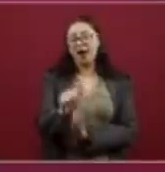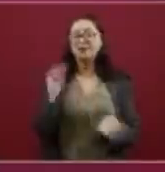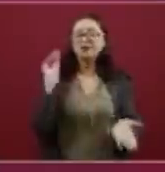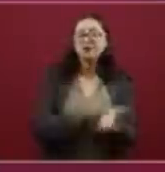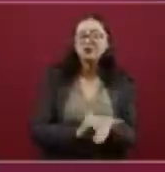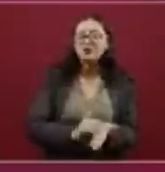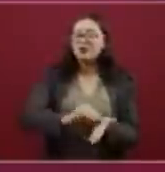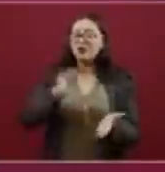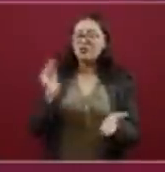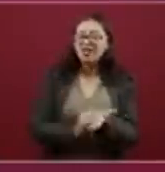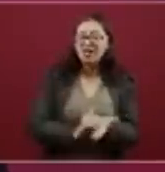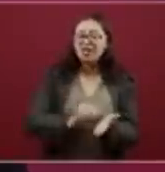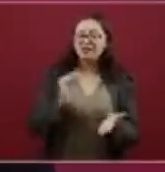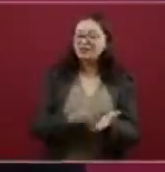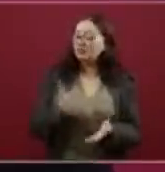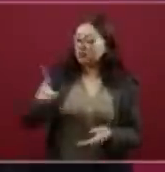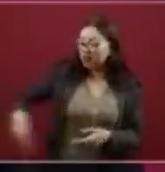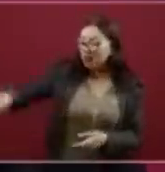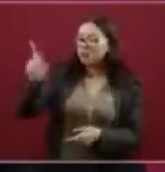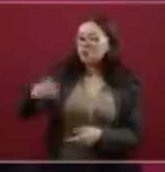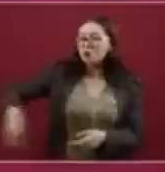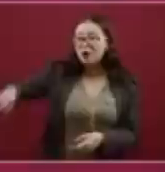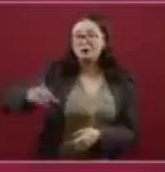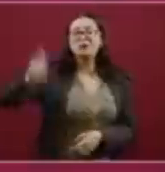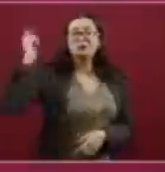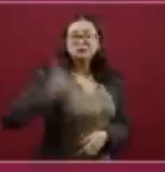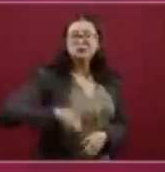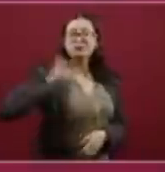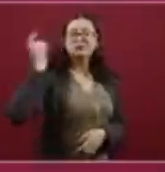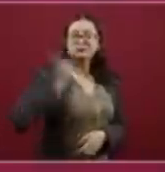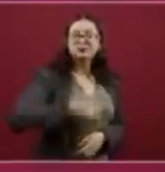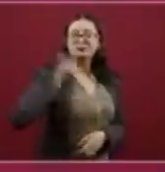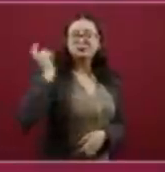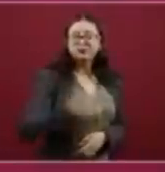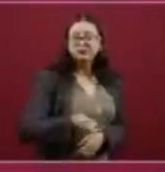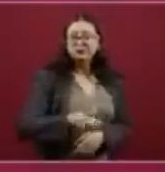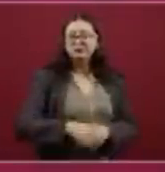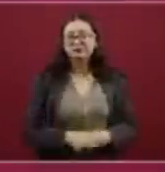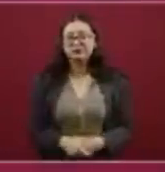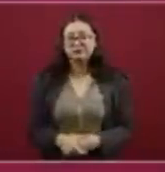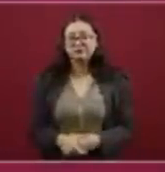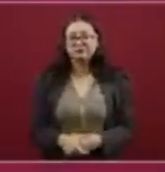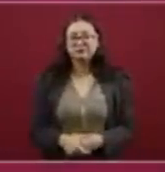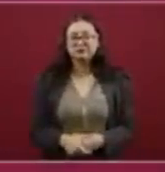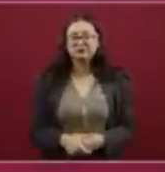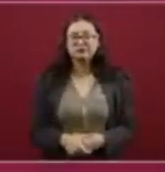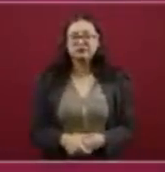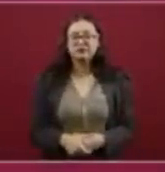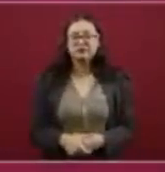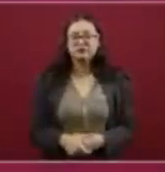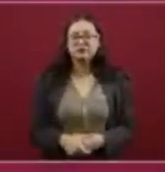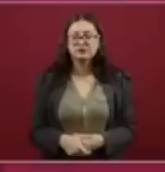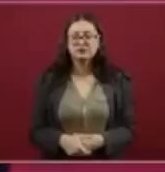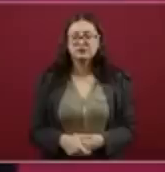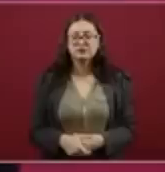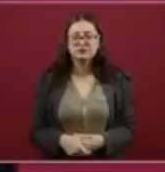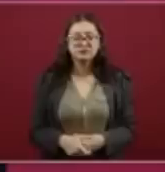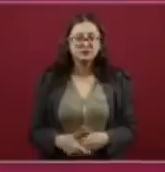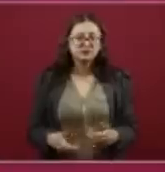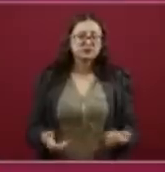Cuando iban a llevar a cabo este